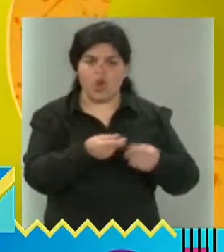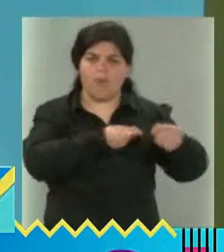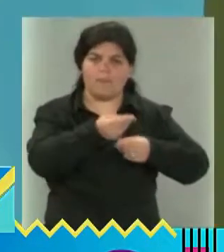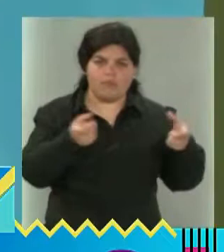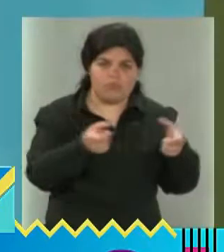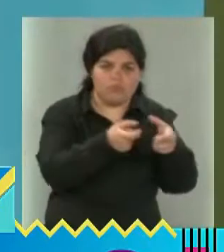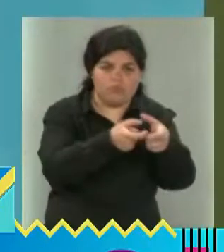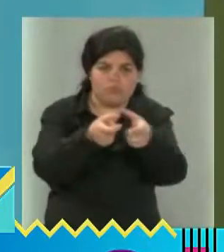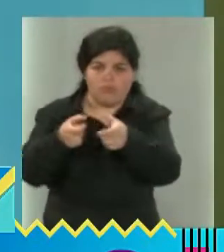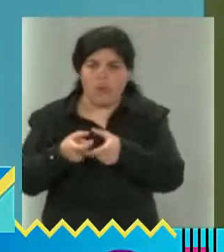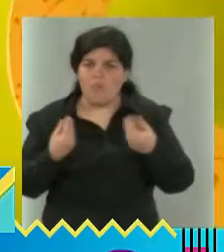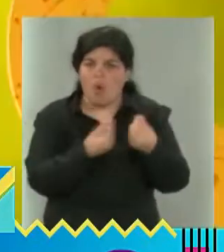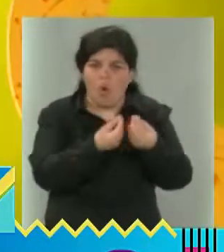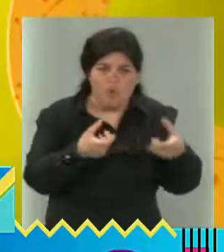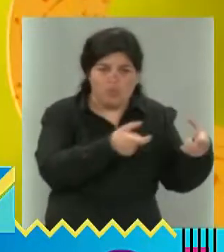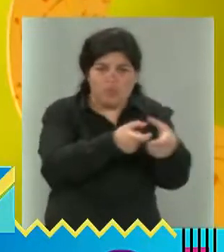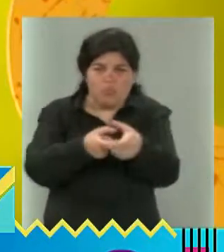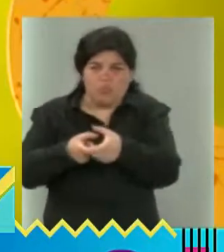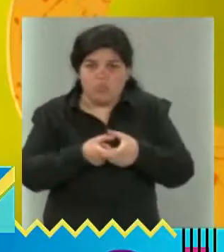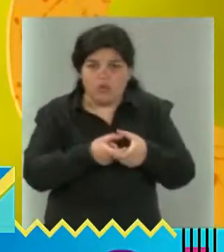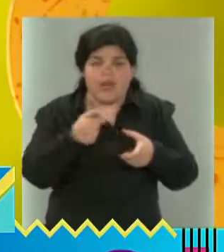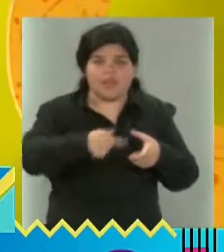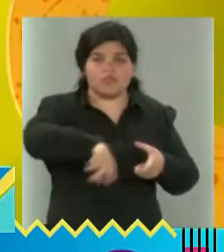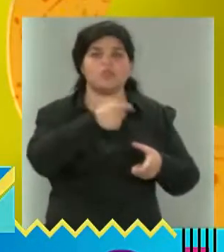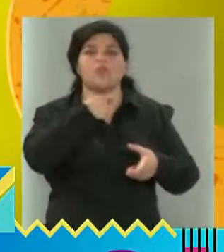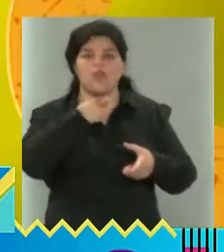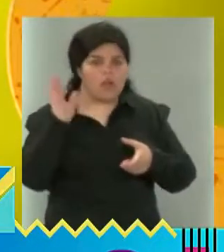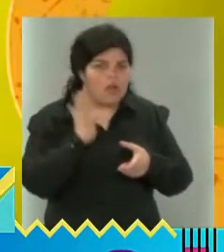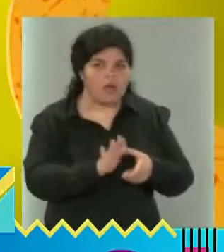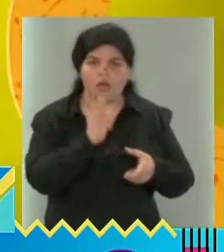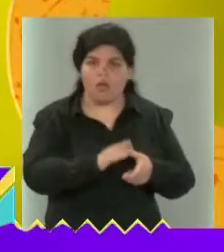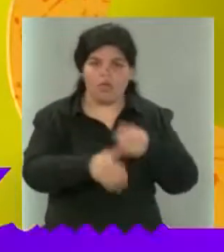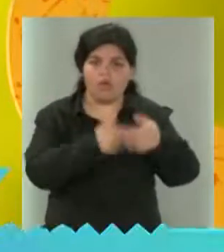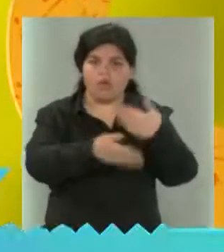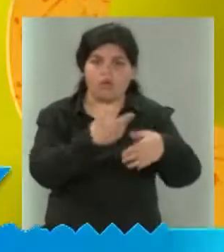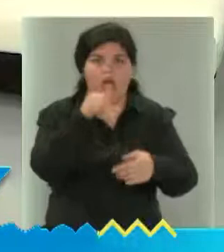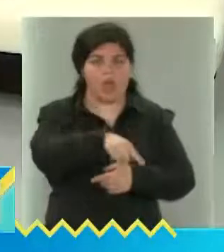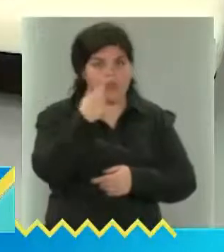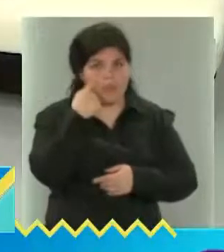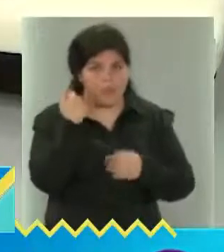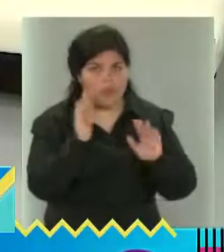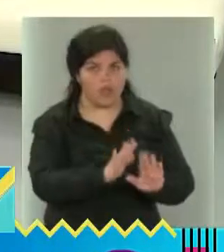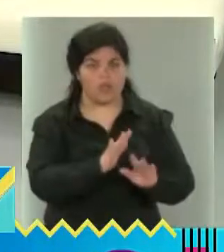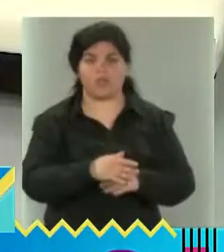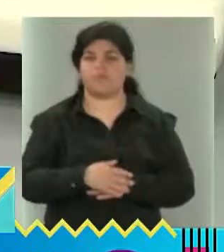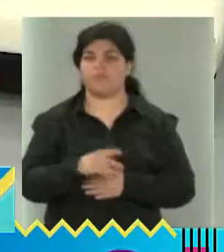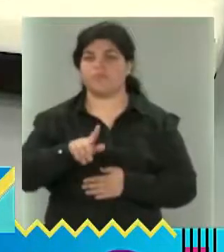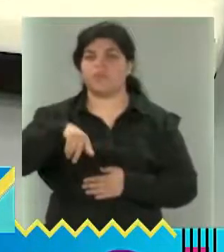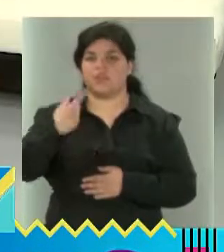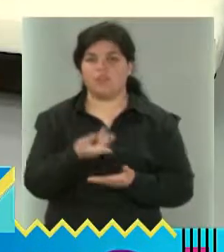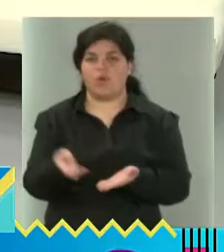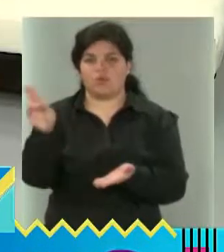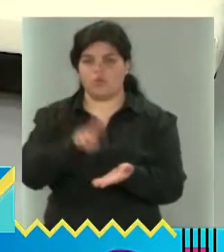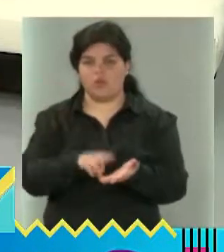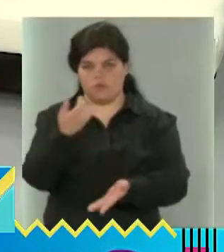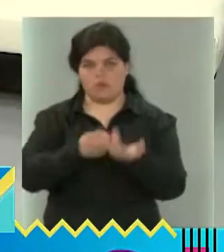productores, que deberían o tienen que seguir estando y quieren seguir viviendo en su lugar de producción. Vamos a volver a eso seguro. Rubén, ¿cuál es